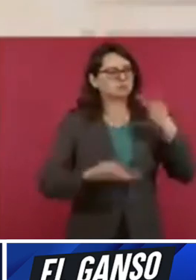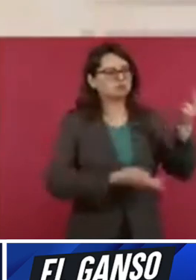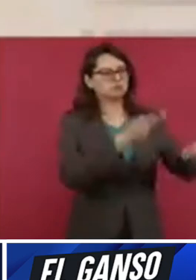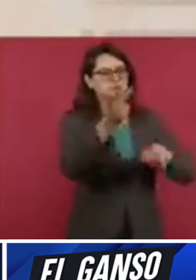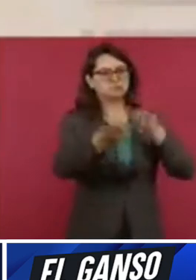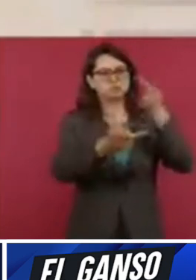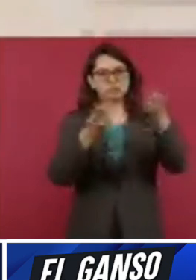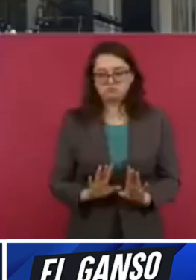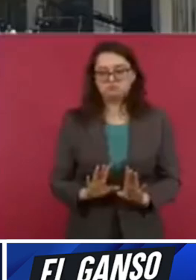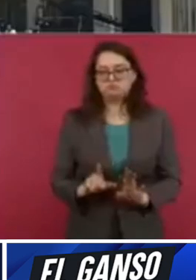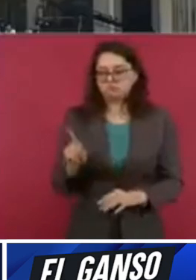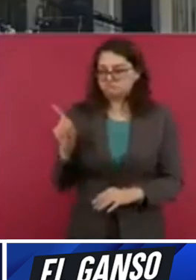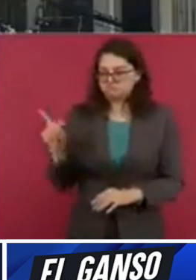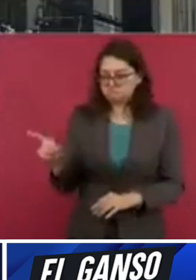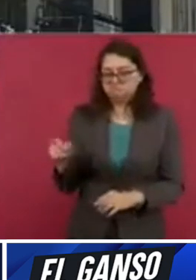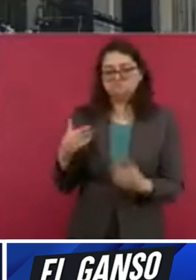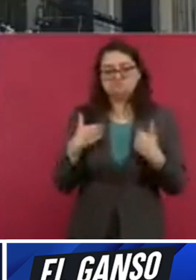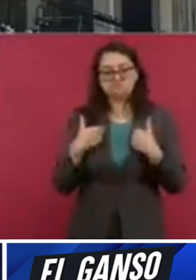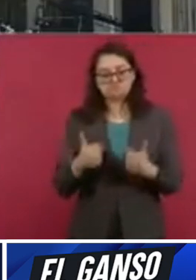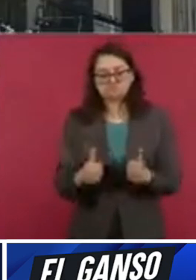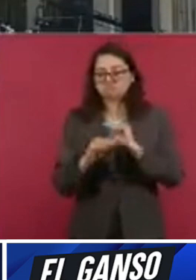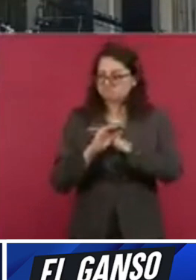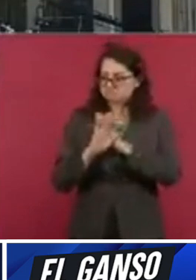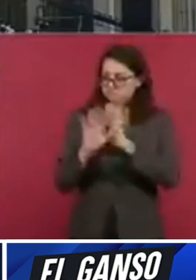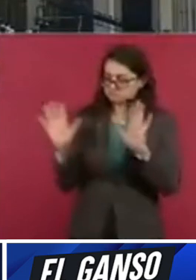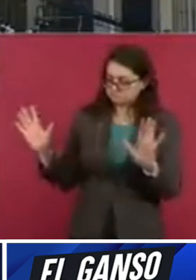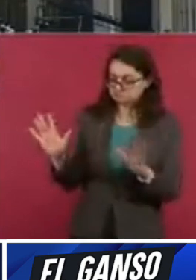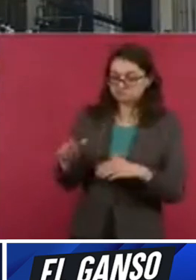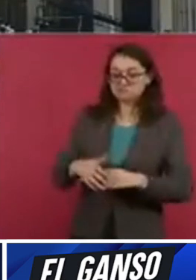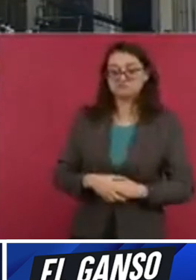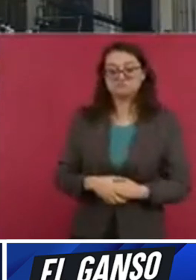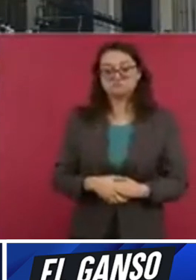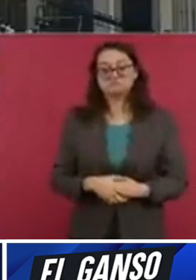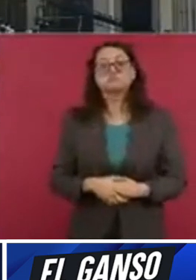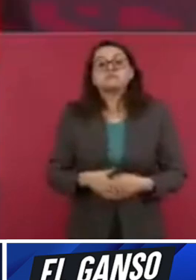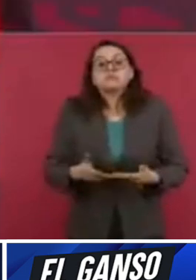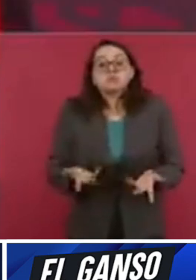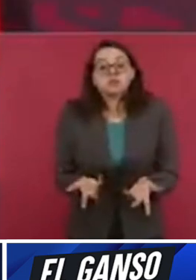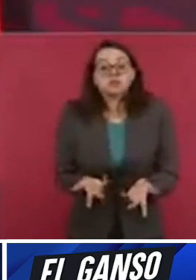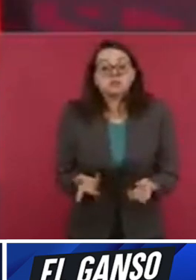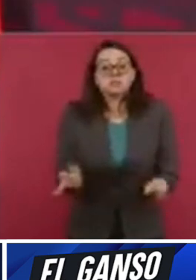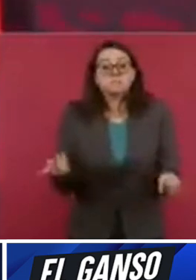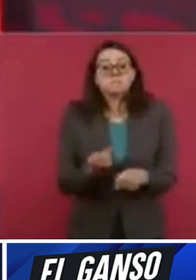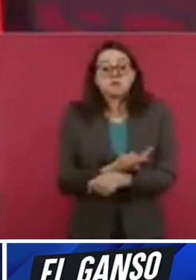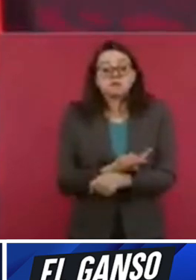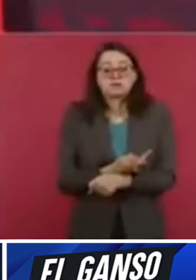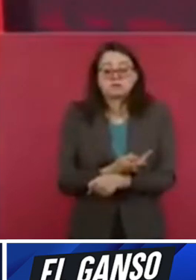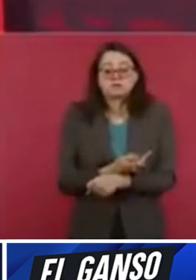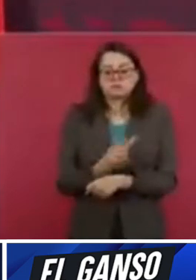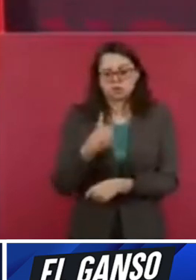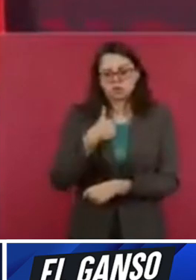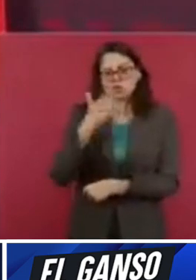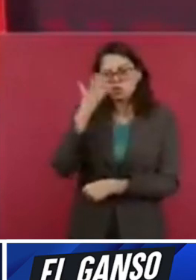el resultado entonces pues yo con Marcelo Tengo este